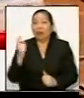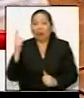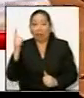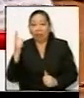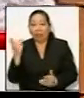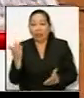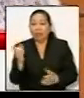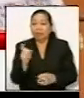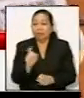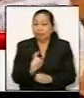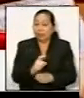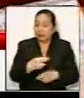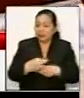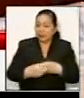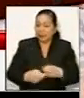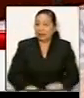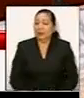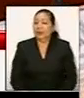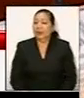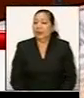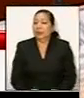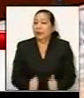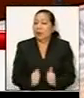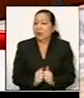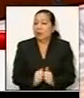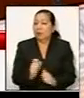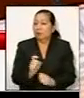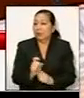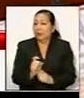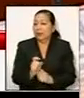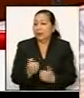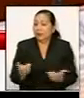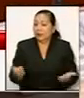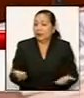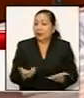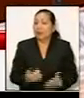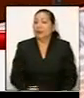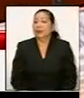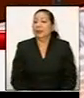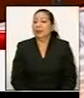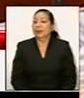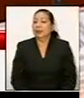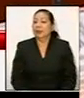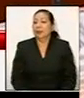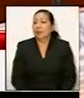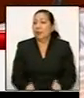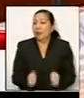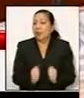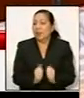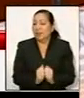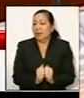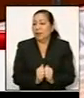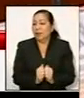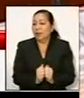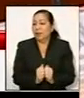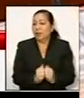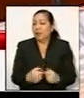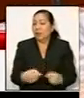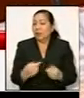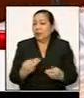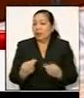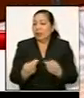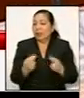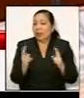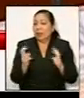con capacidad productiva con esta capacidad emprendedora no con incluso competencias relacionadas